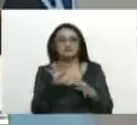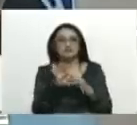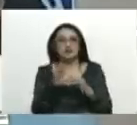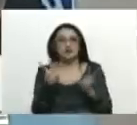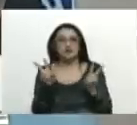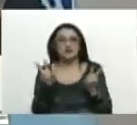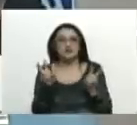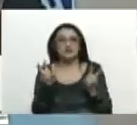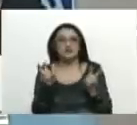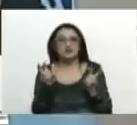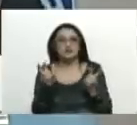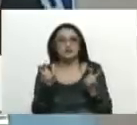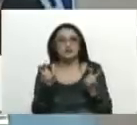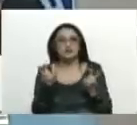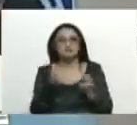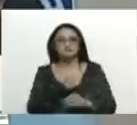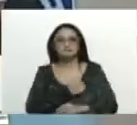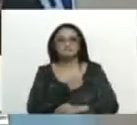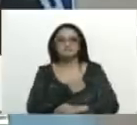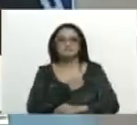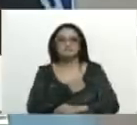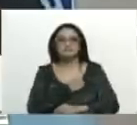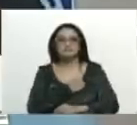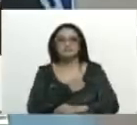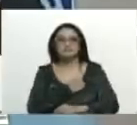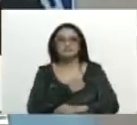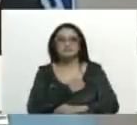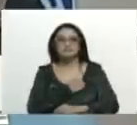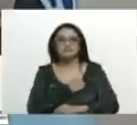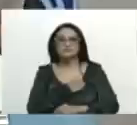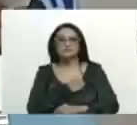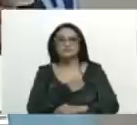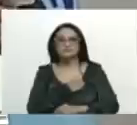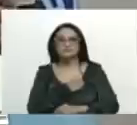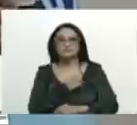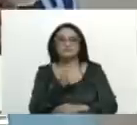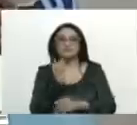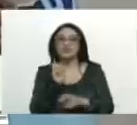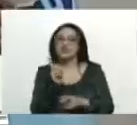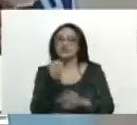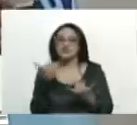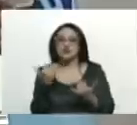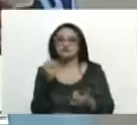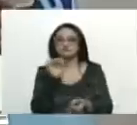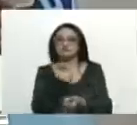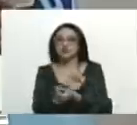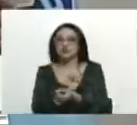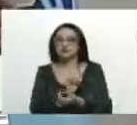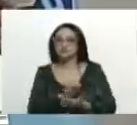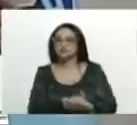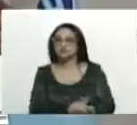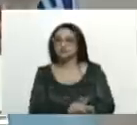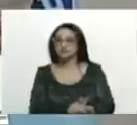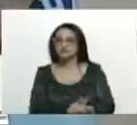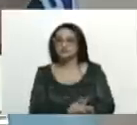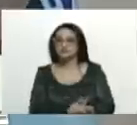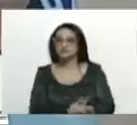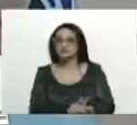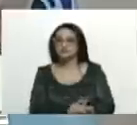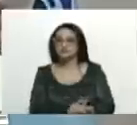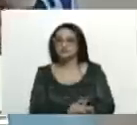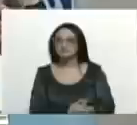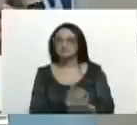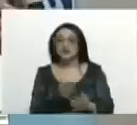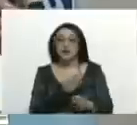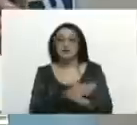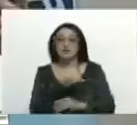en estos lamentables hechos por los cuales tienen órdenes de aprehensión como ya hemos